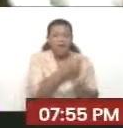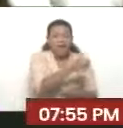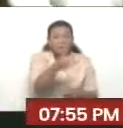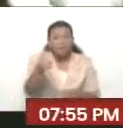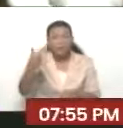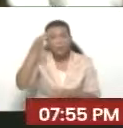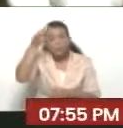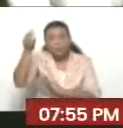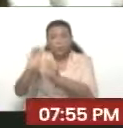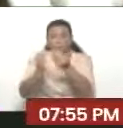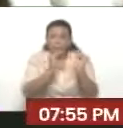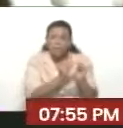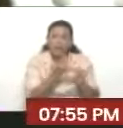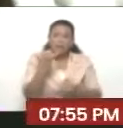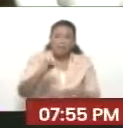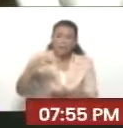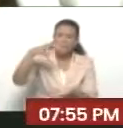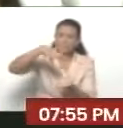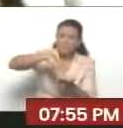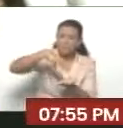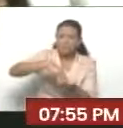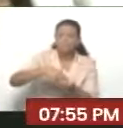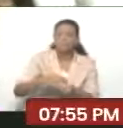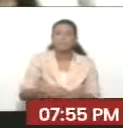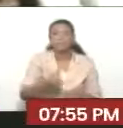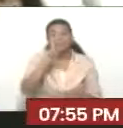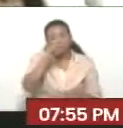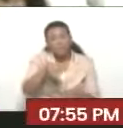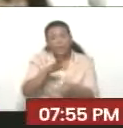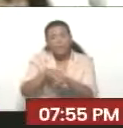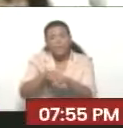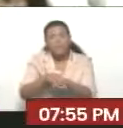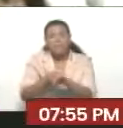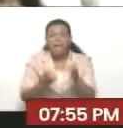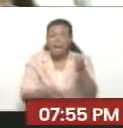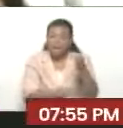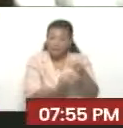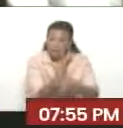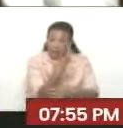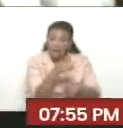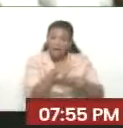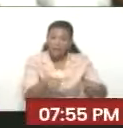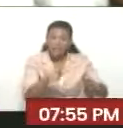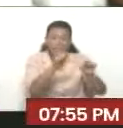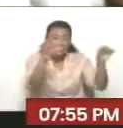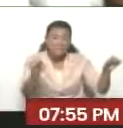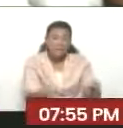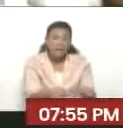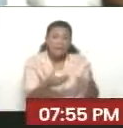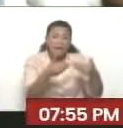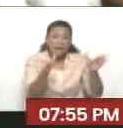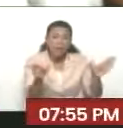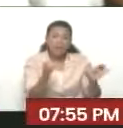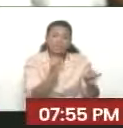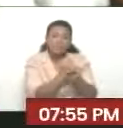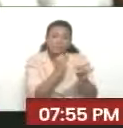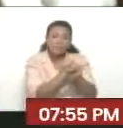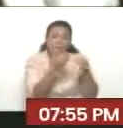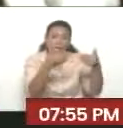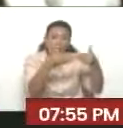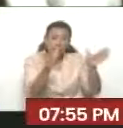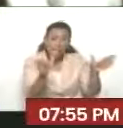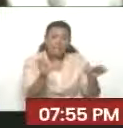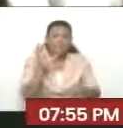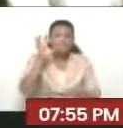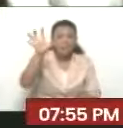estamos trabajando con el ministro de comuna. También, presidente, hemos abierto en el sistema Patria, esto es muy importante que lo